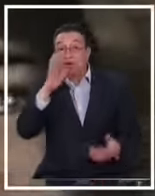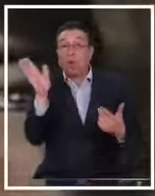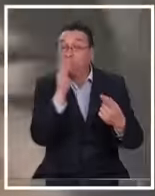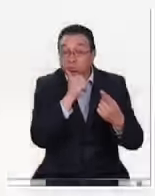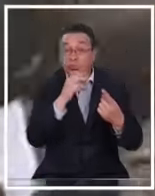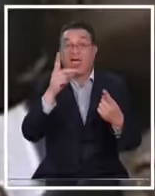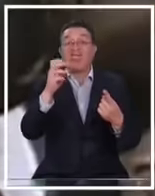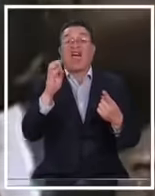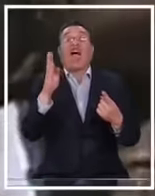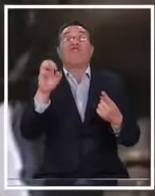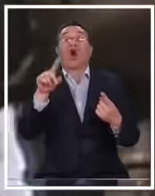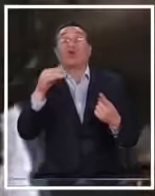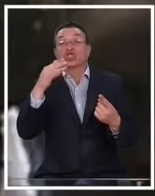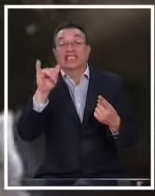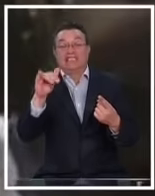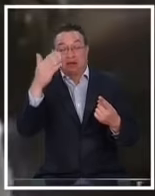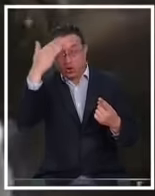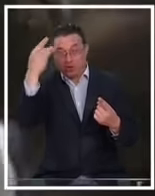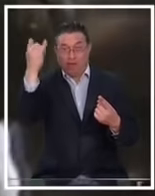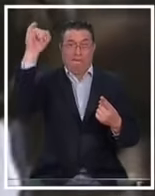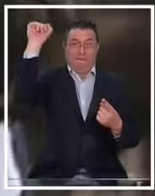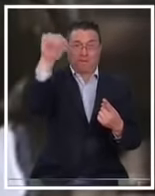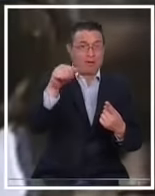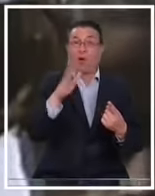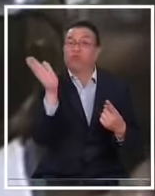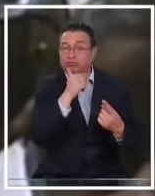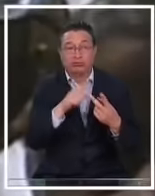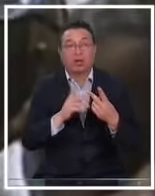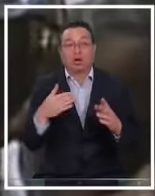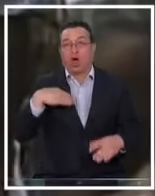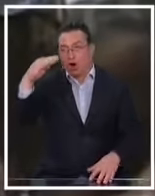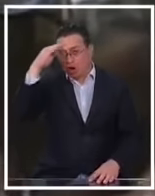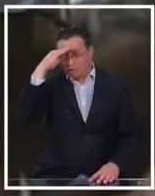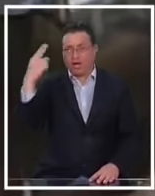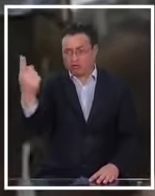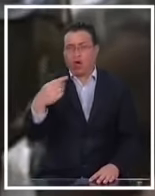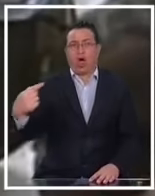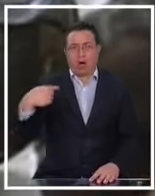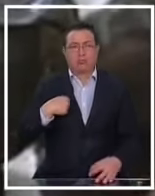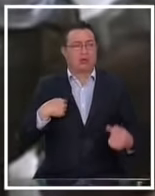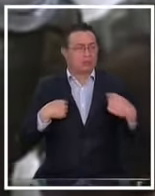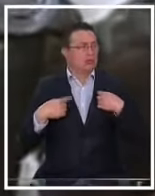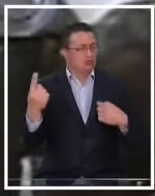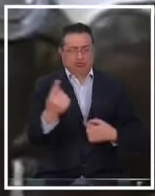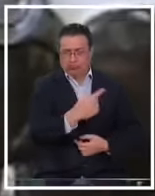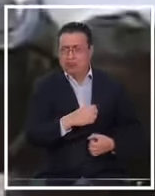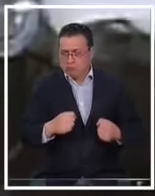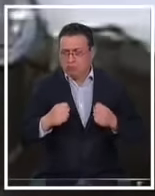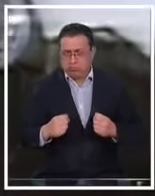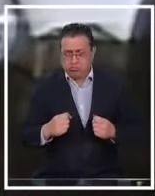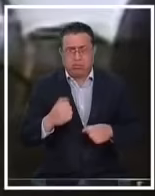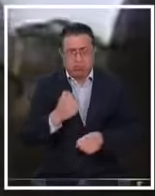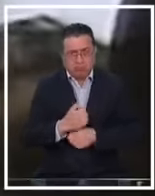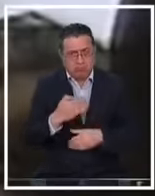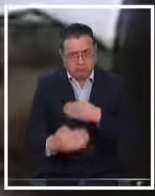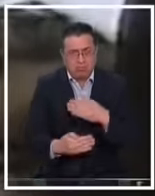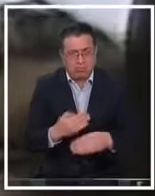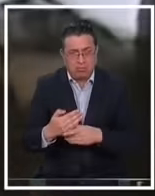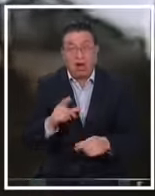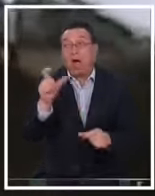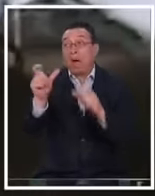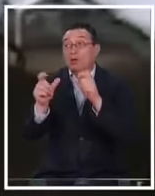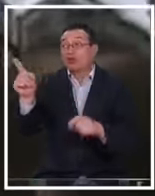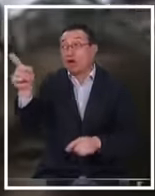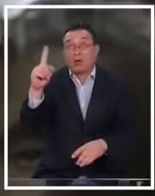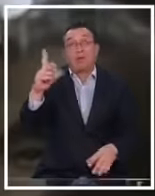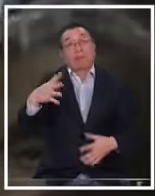estaba Dabrowski. No, la verdad que el equipo siempre confió, la gente en Colo-Colo personalmente confiaba en mí, en los compañeros que estaban en ese momento actuando. La gente a lo mejor